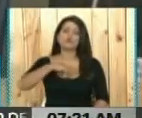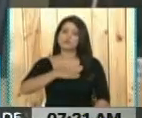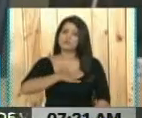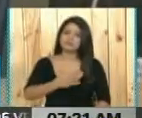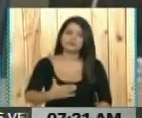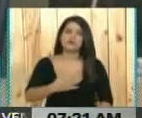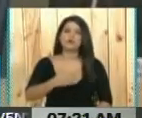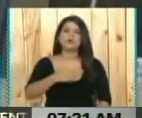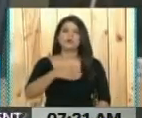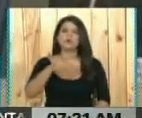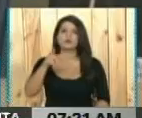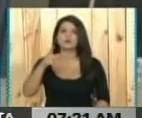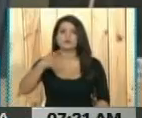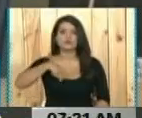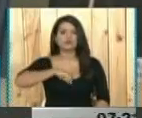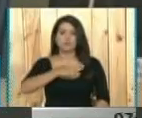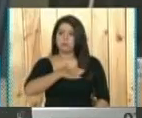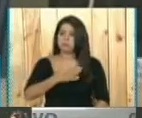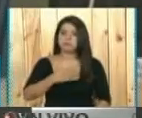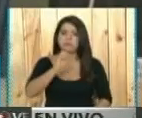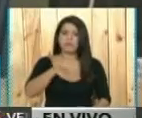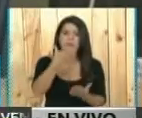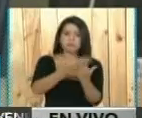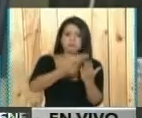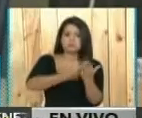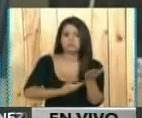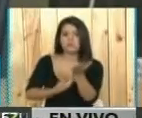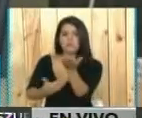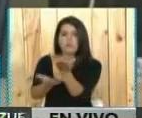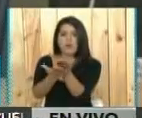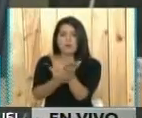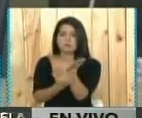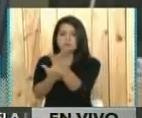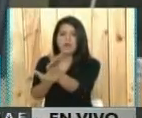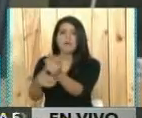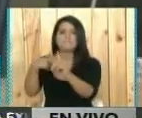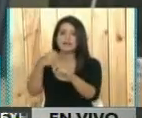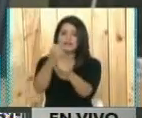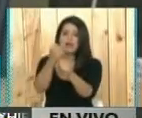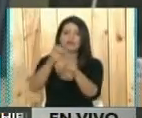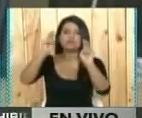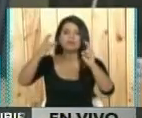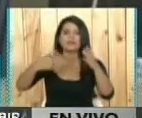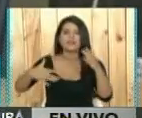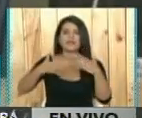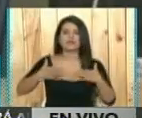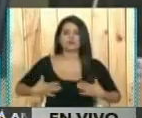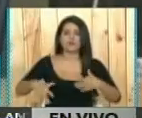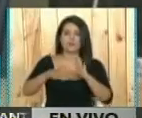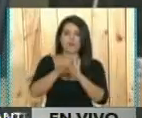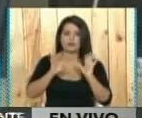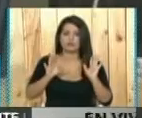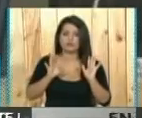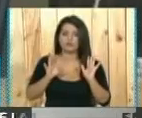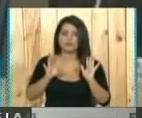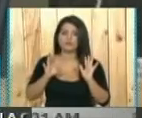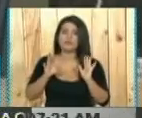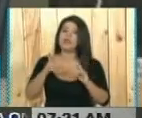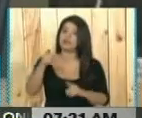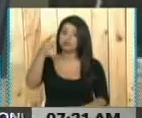los compromisos voluntarios y a seguir trabajando con el sistema de cooperación de derechos humanos. Más de un centenar de